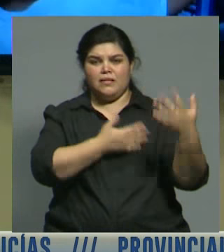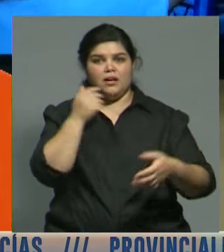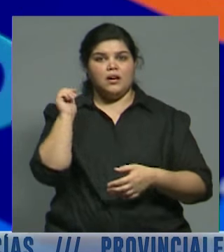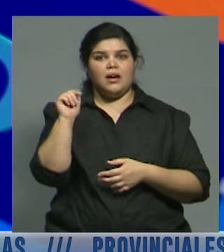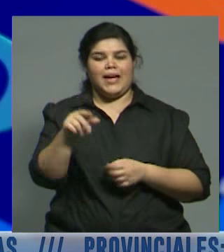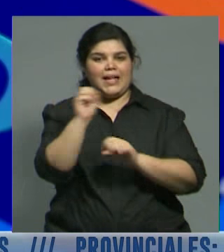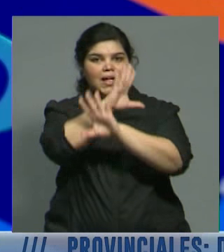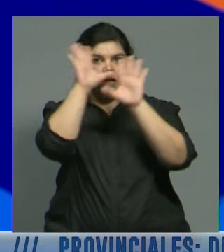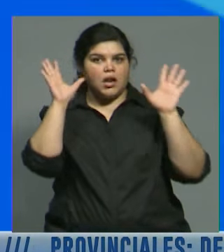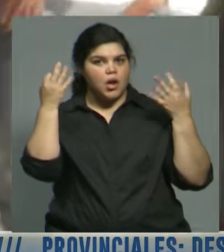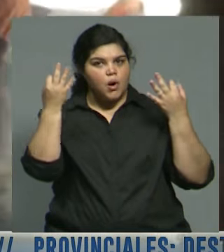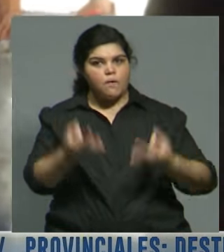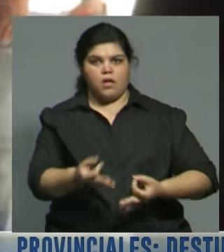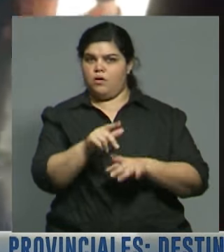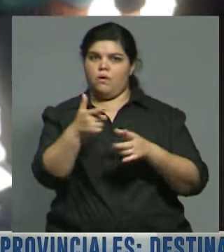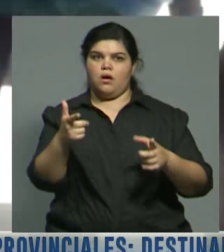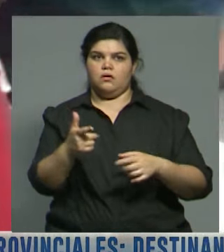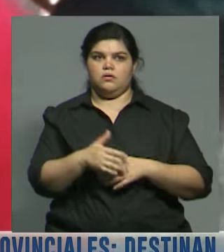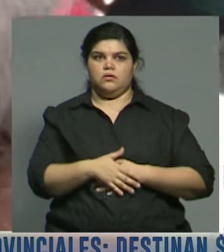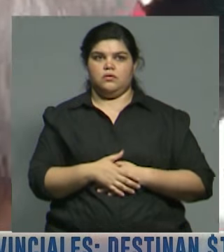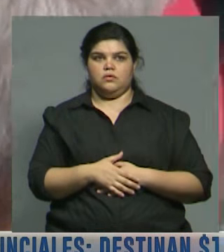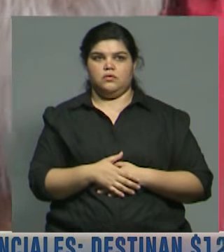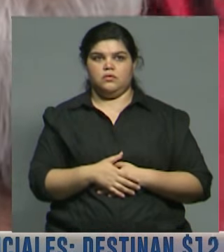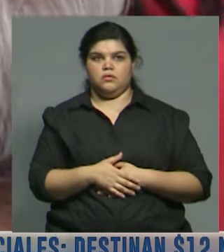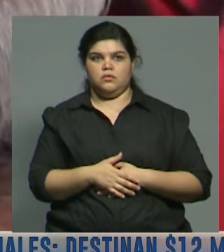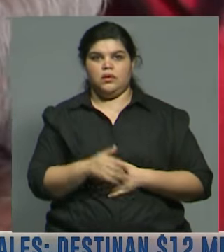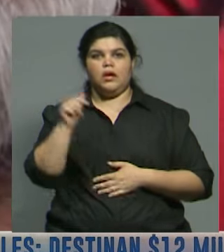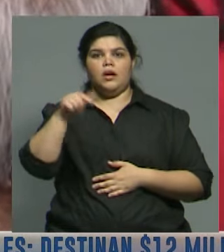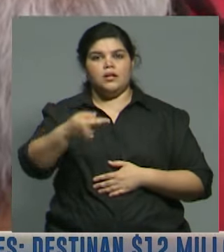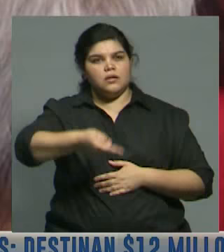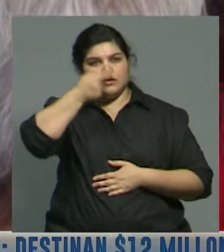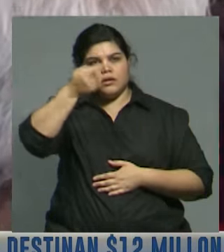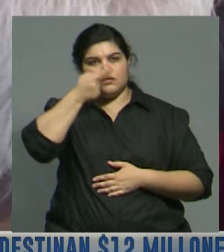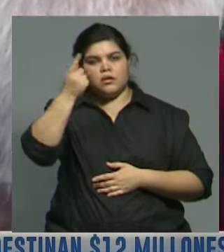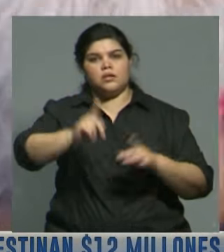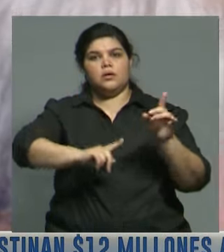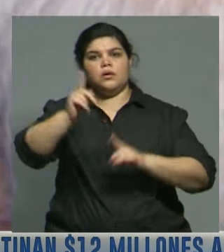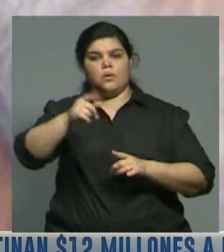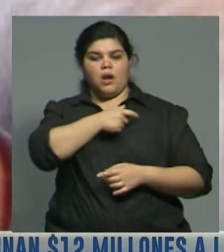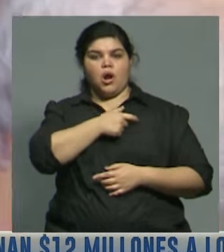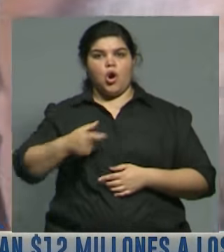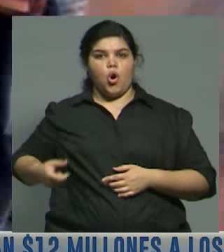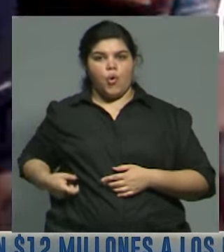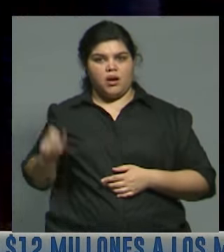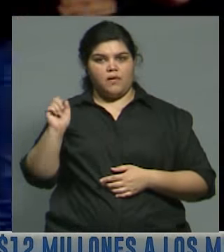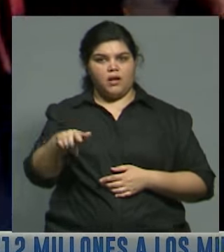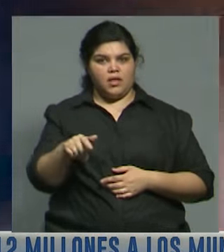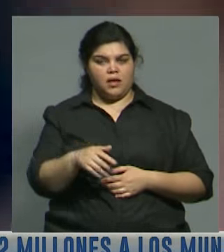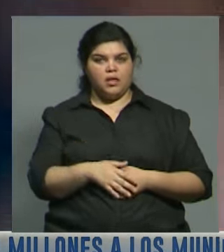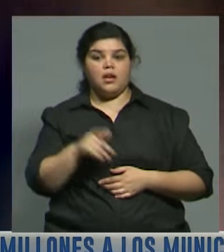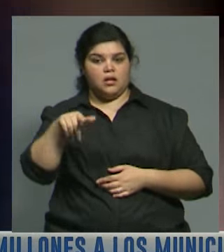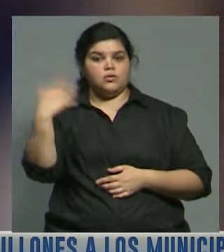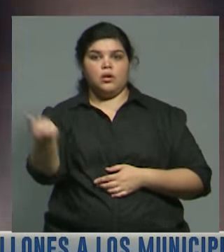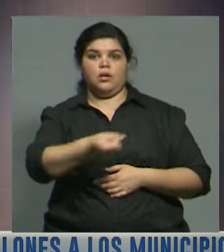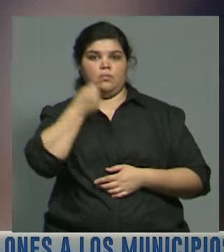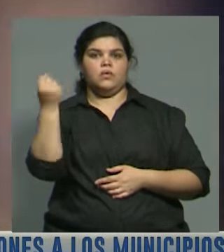está tan claro que alguien maneje la situación. Claro. Es interesante esta idea de afectación de la gobernabilidad. Considero que es cierto, considero que